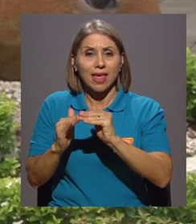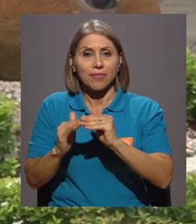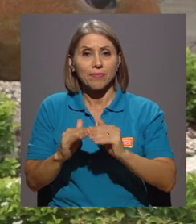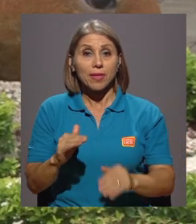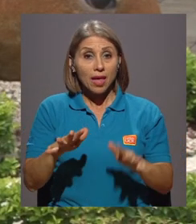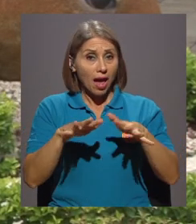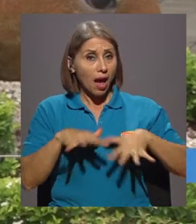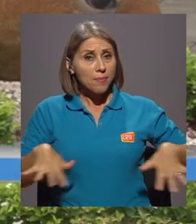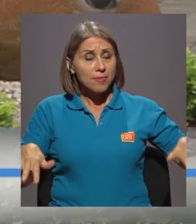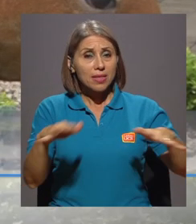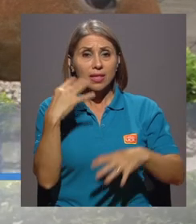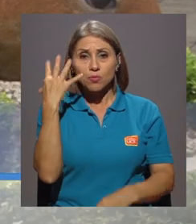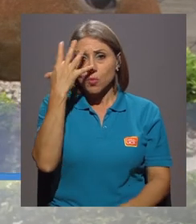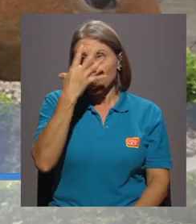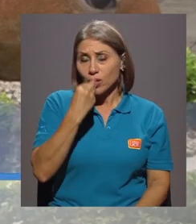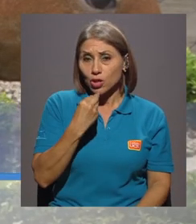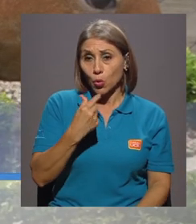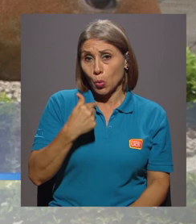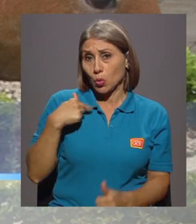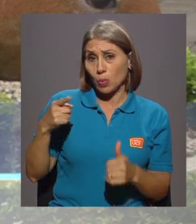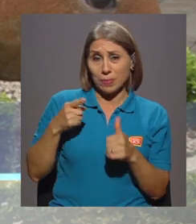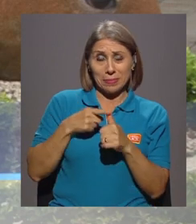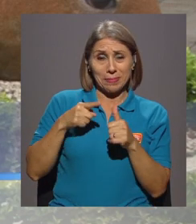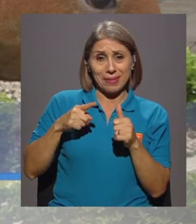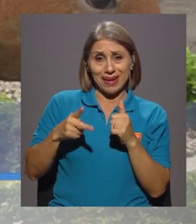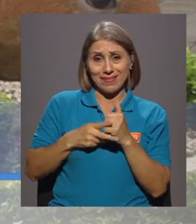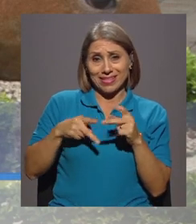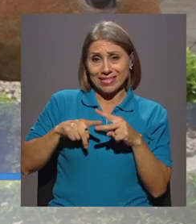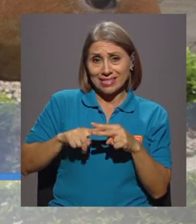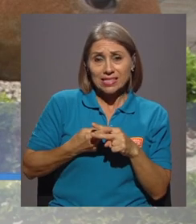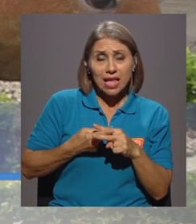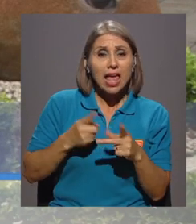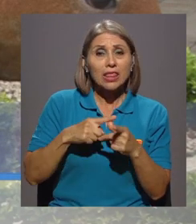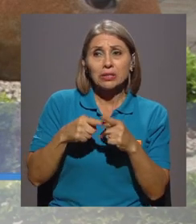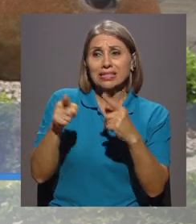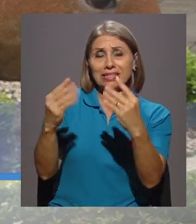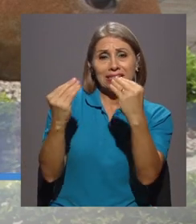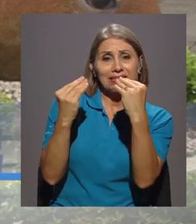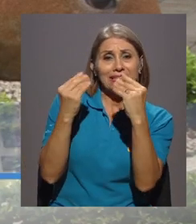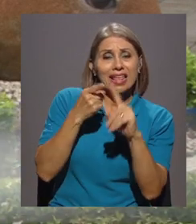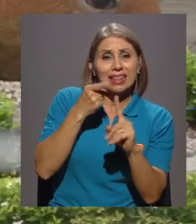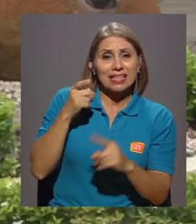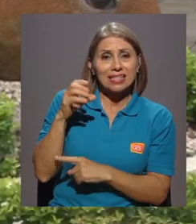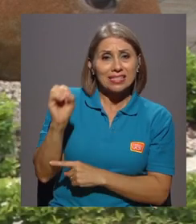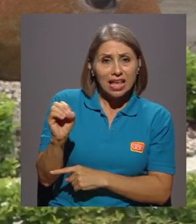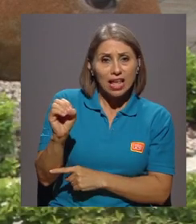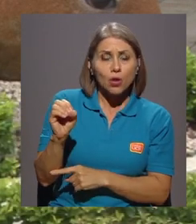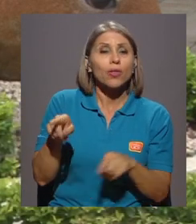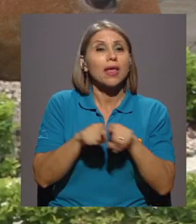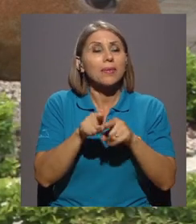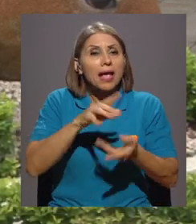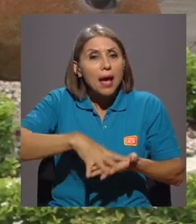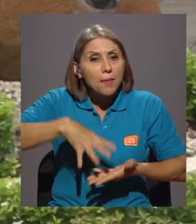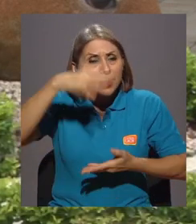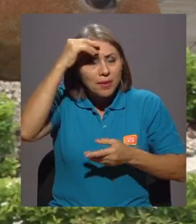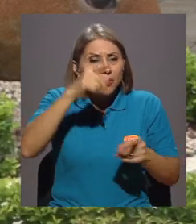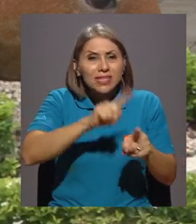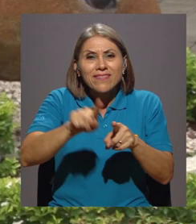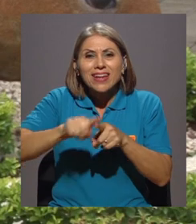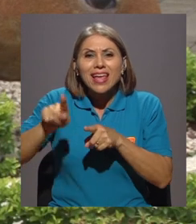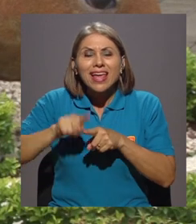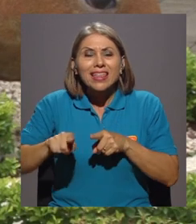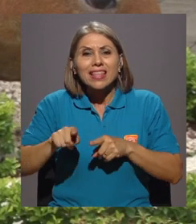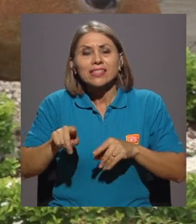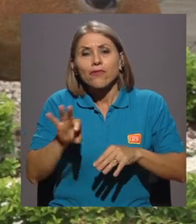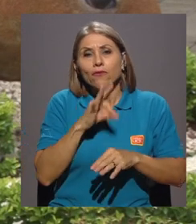a uno le enseñan desde cero como principiante, le van enseñando las bases de los pasos de todas las regiones que bailamos, como de Guanacaste, El